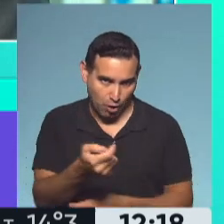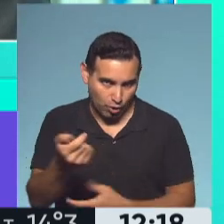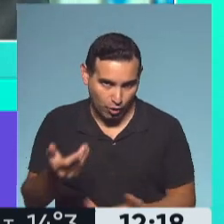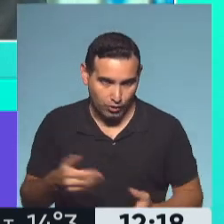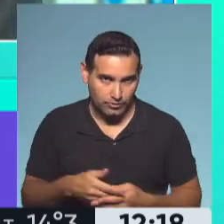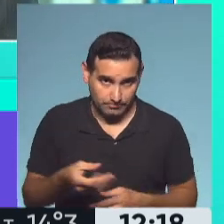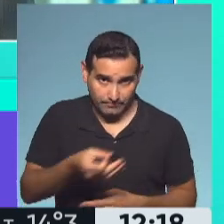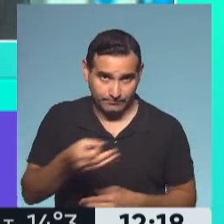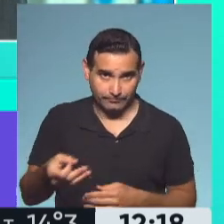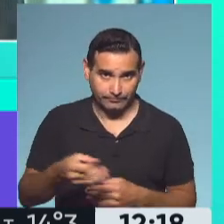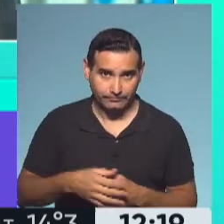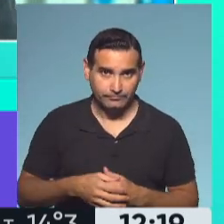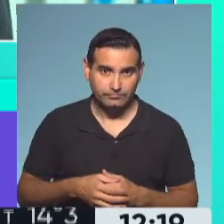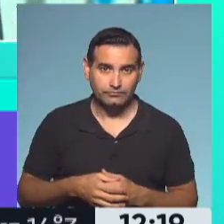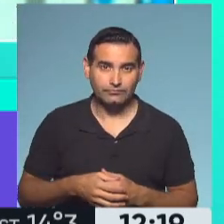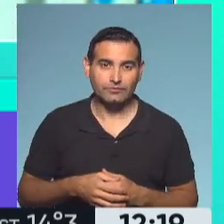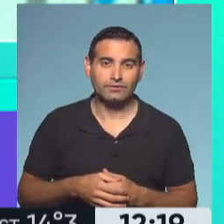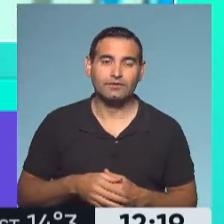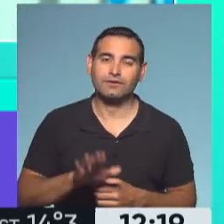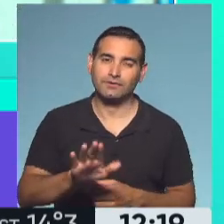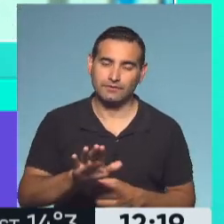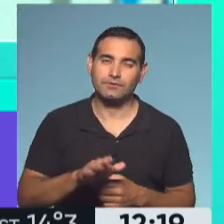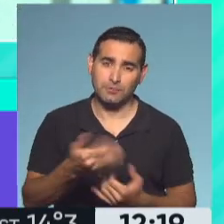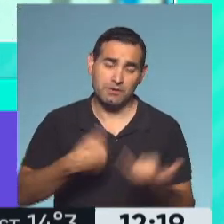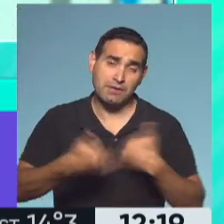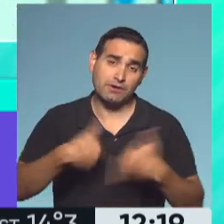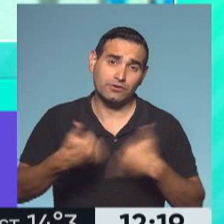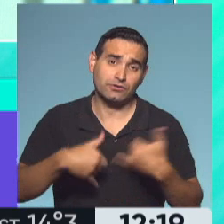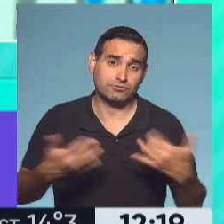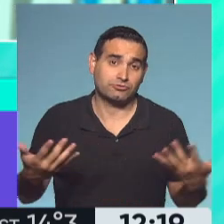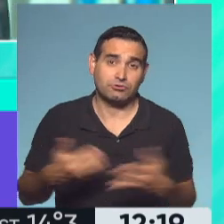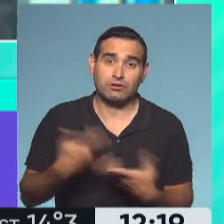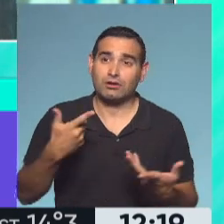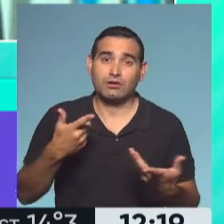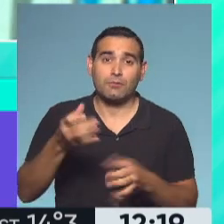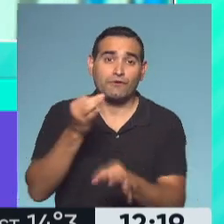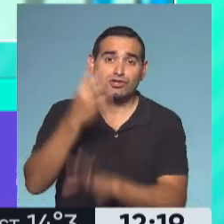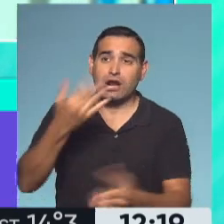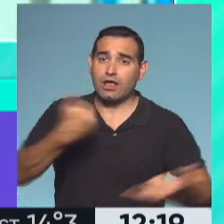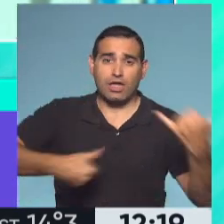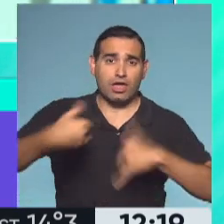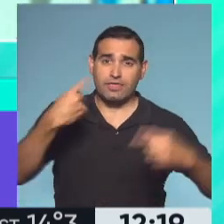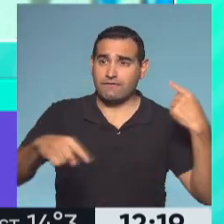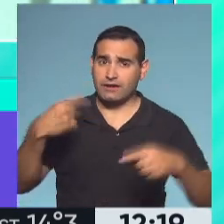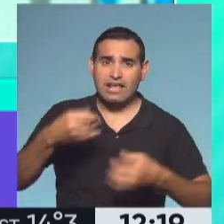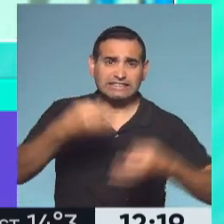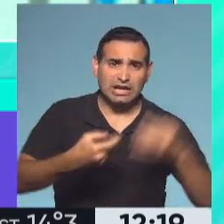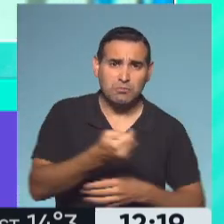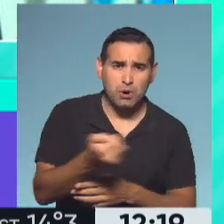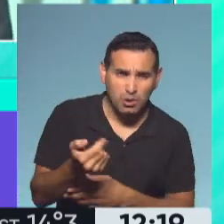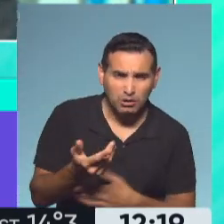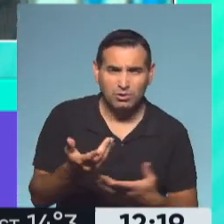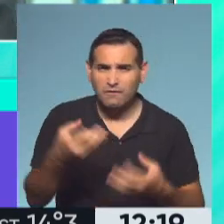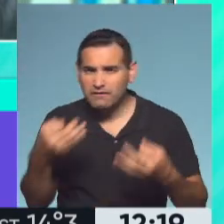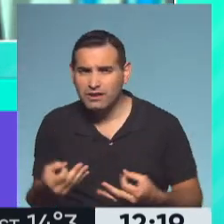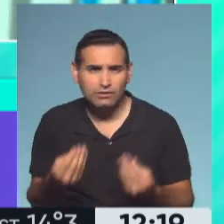¿no? ¿Cuántos? A ver, Explíquemelo, porque escuchamos tantas versiones distintas. ¿Estamos testeando poco? ya, yo ¿Estamos creo testeando